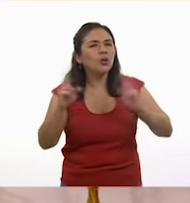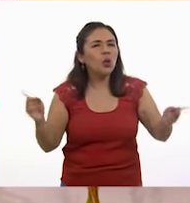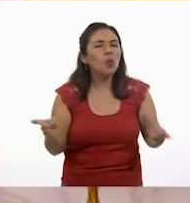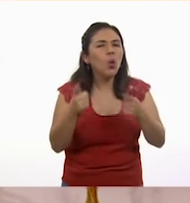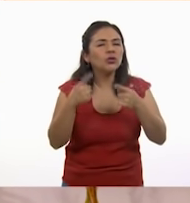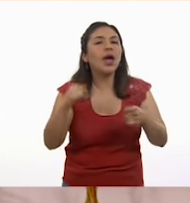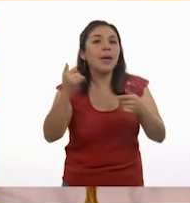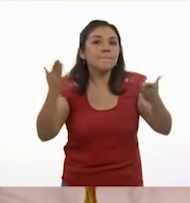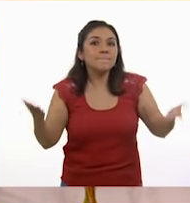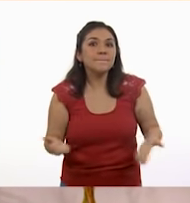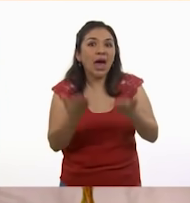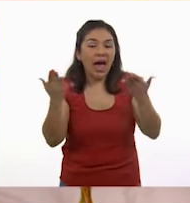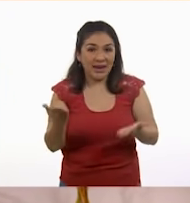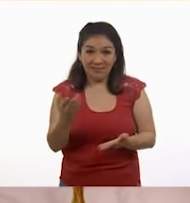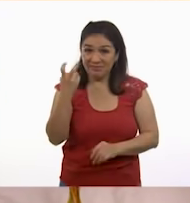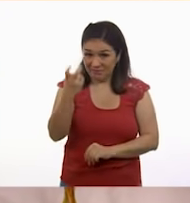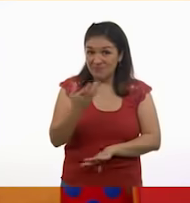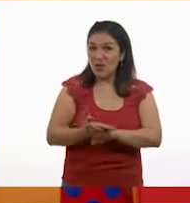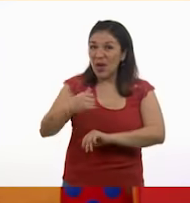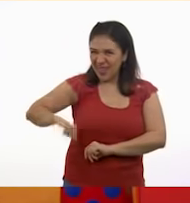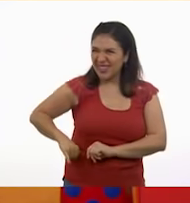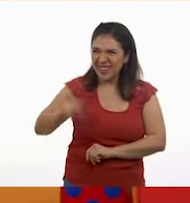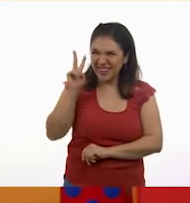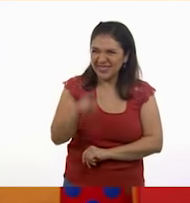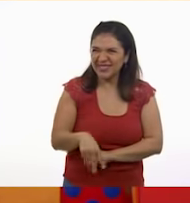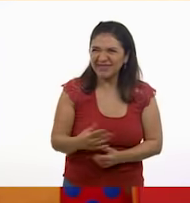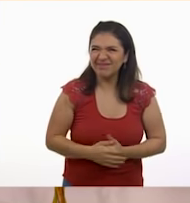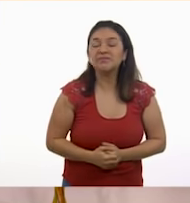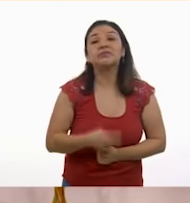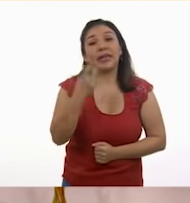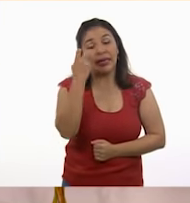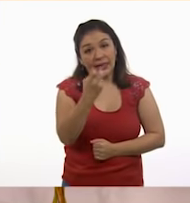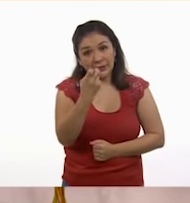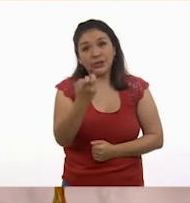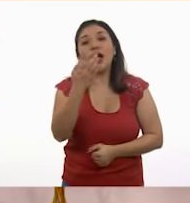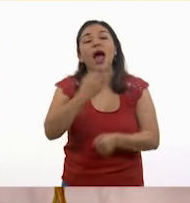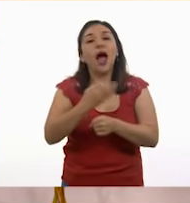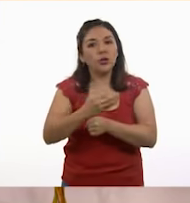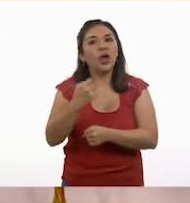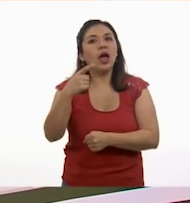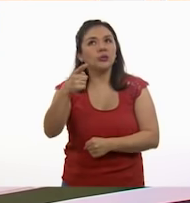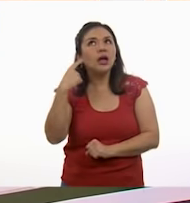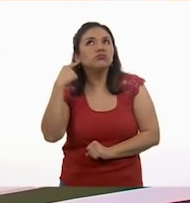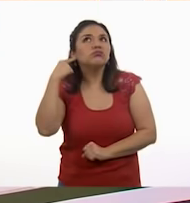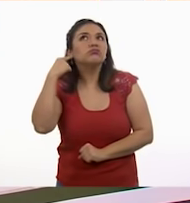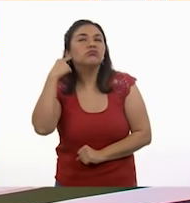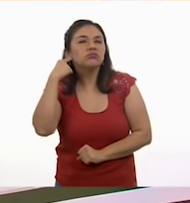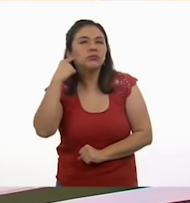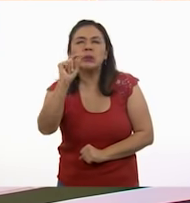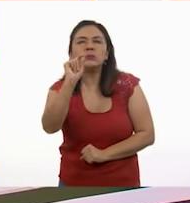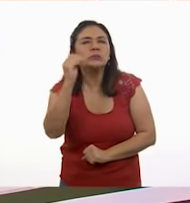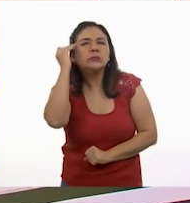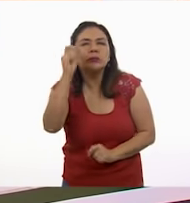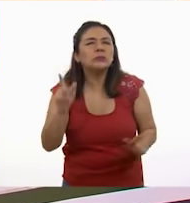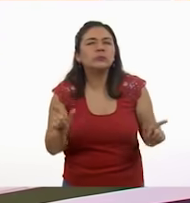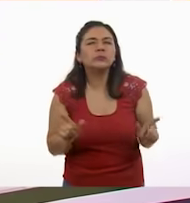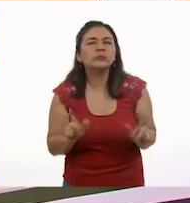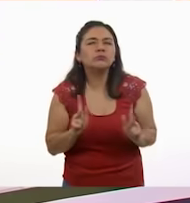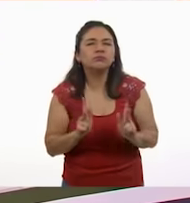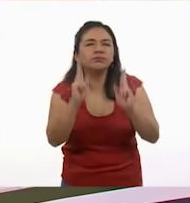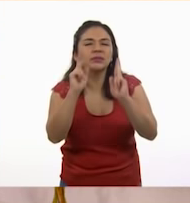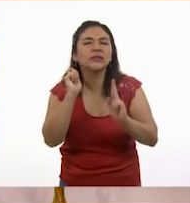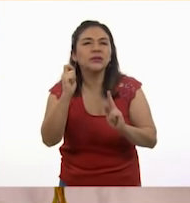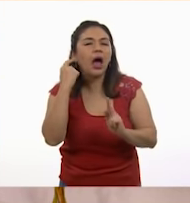danza sabía ese dato es una interesante verdad y para ello vamos a escuchar unos segundos una